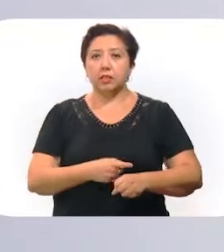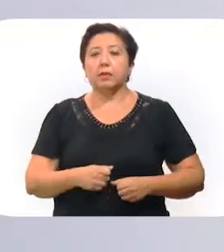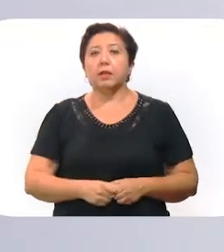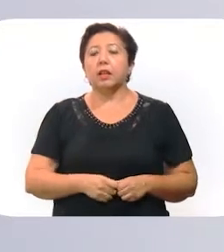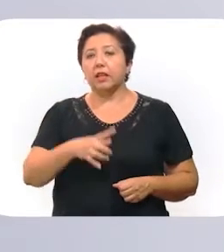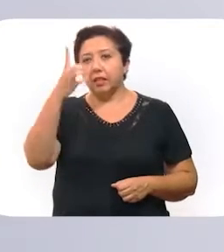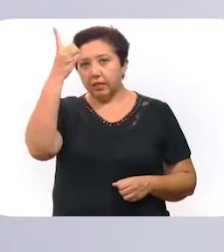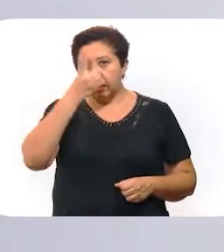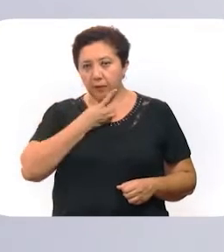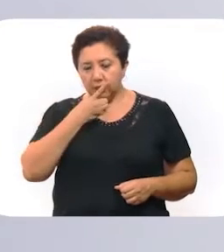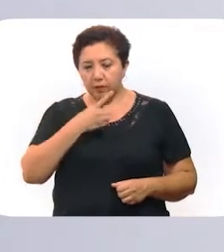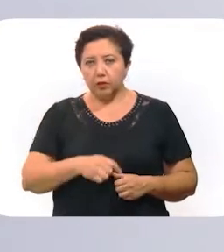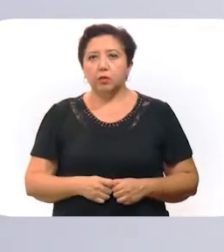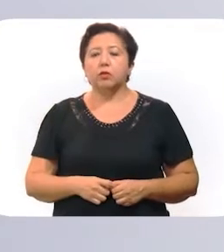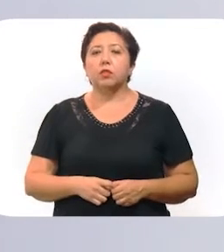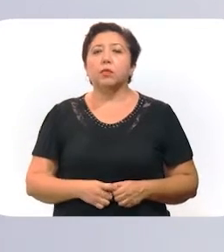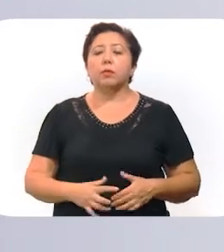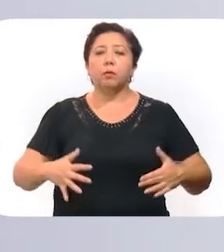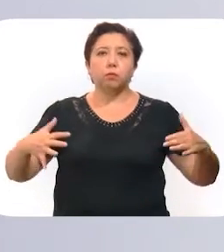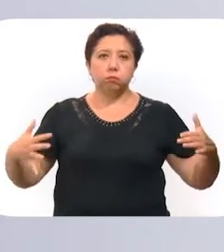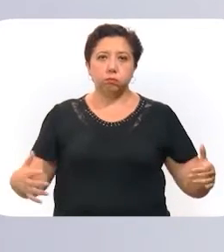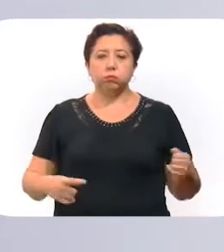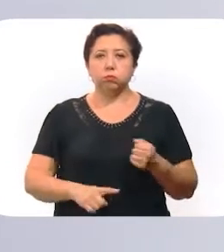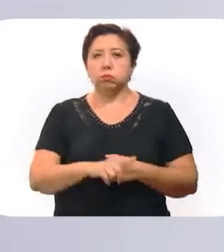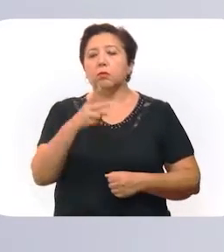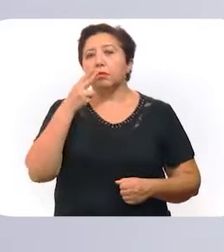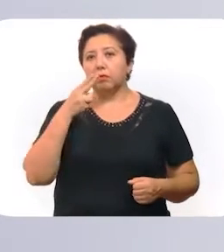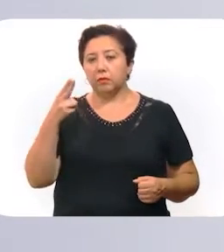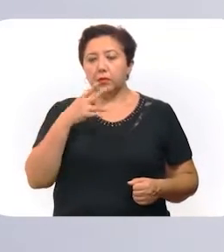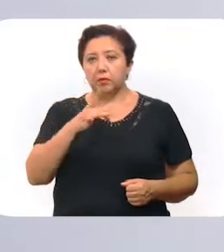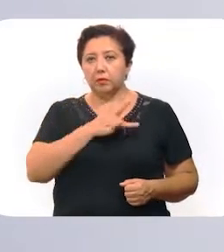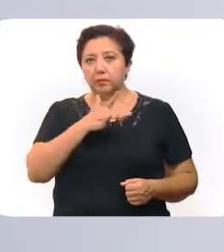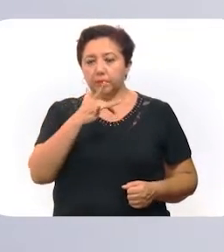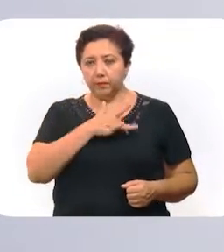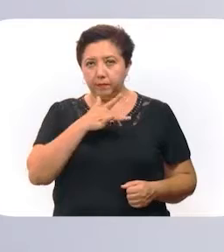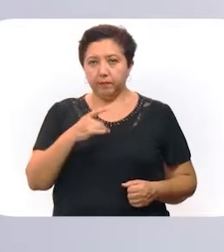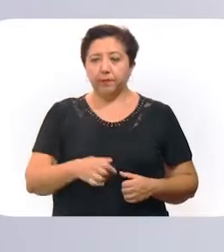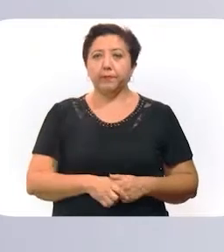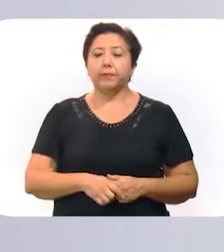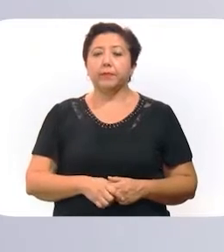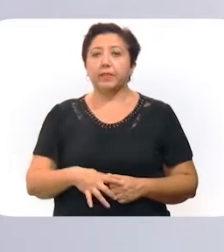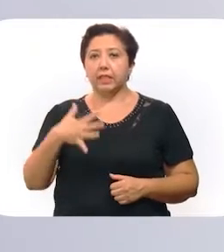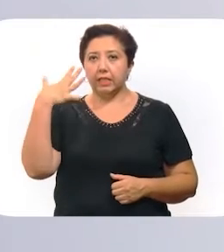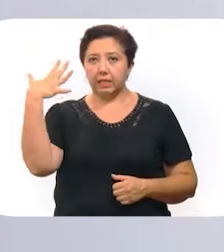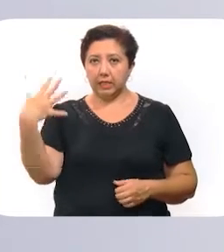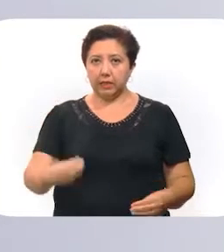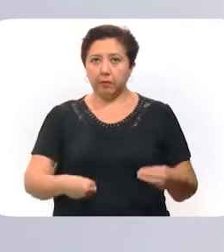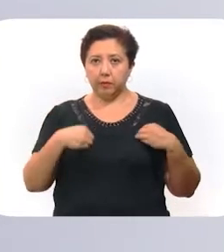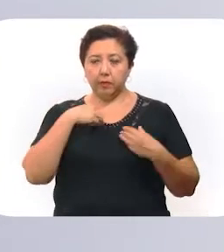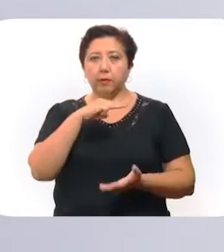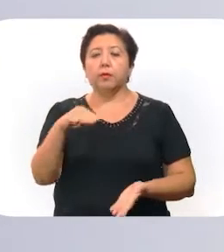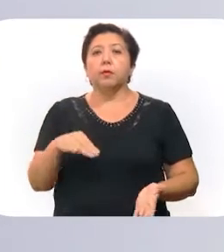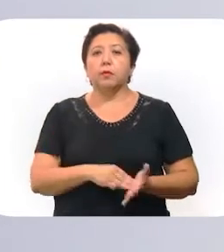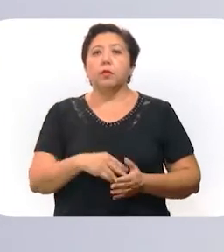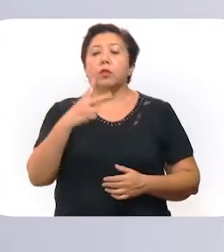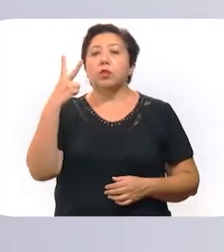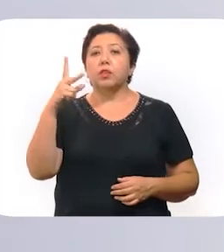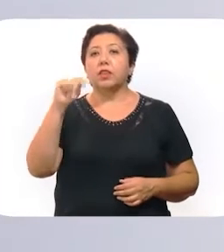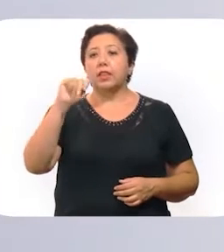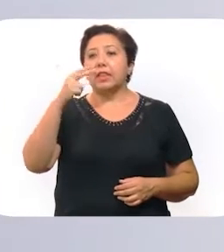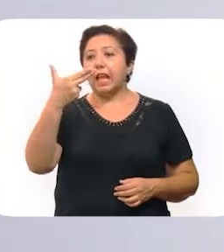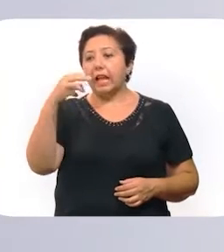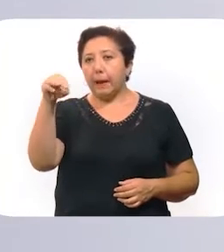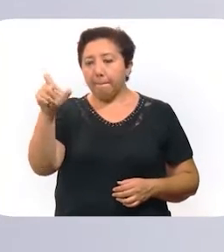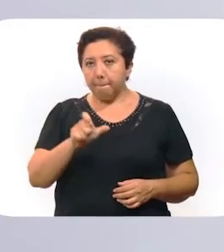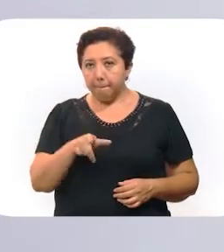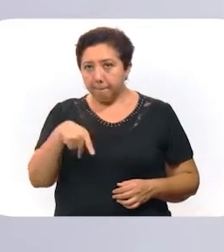arterial sistémica, diabetes mellitus, obesidad, tabaquismo y cardiopatía. 5 residían en Mérida, 2 en Tamec,